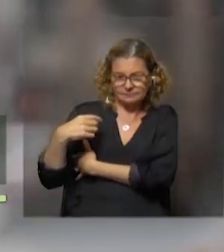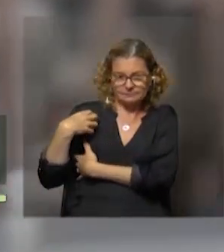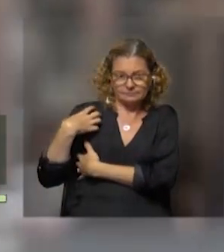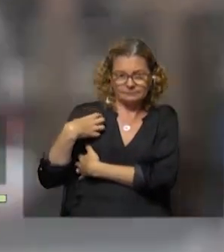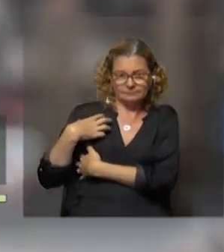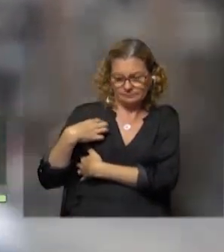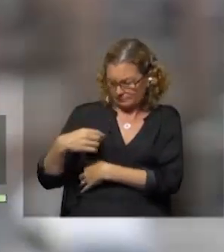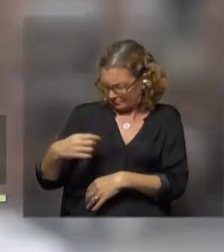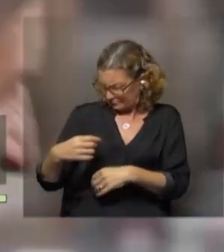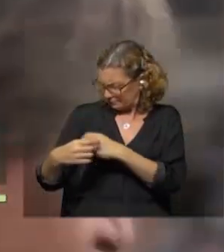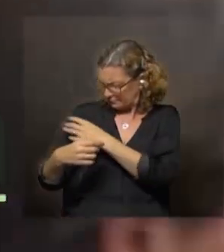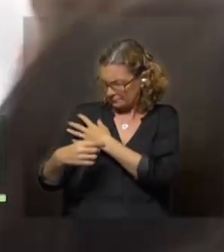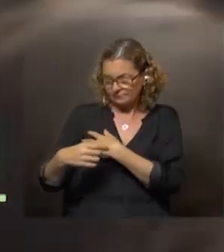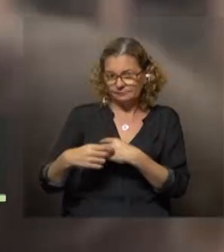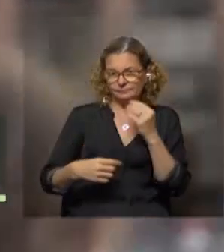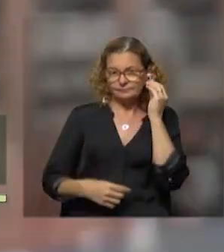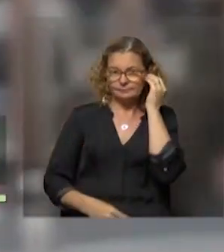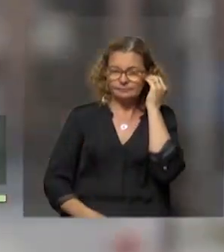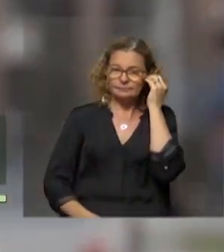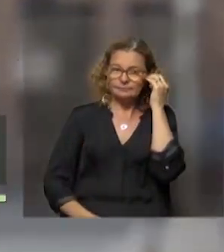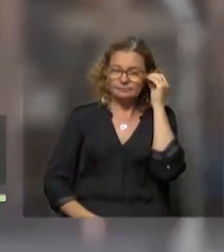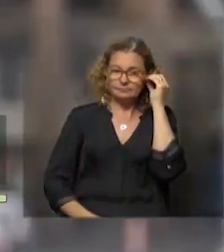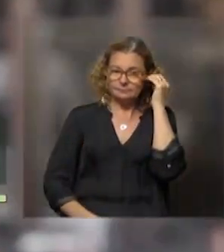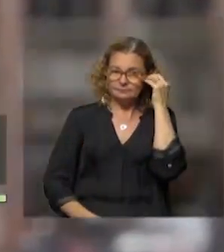llegó la hora de hacernos cargos